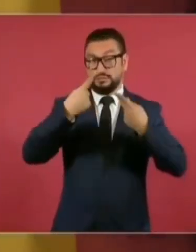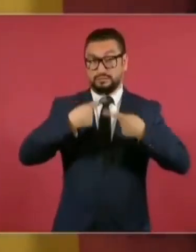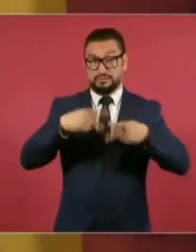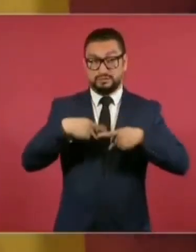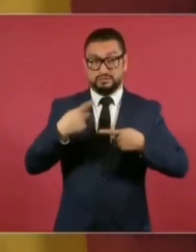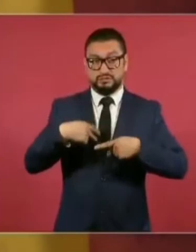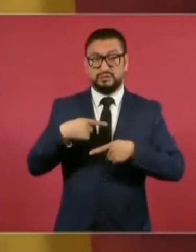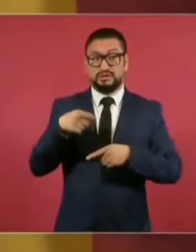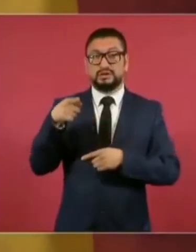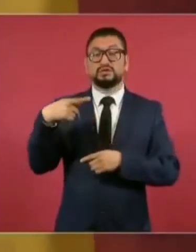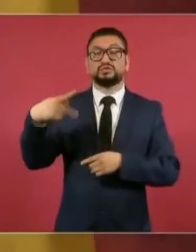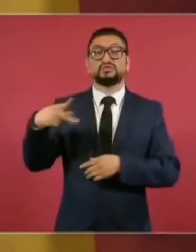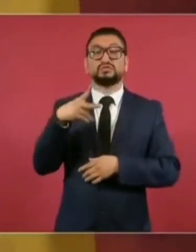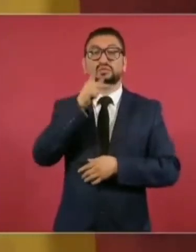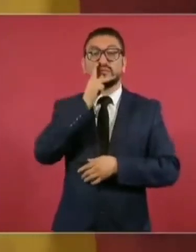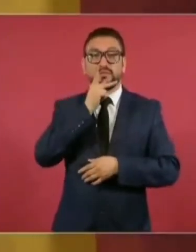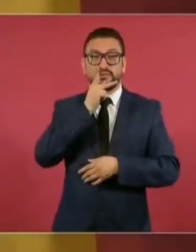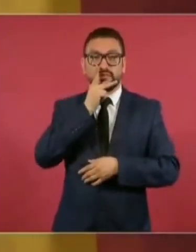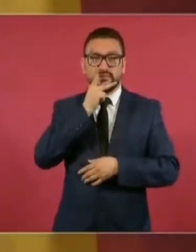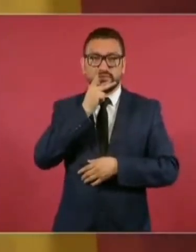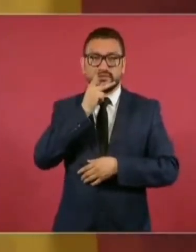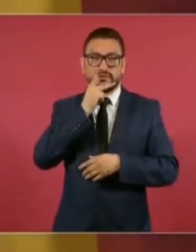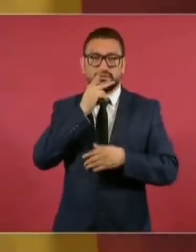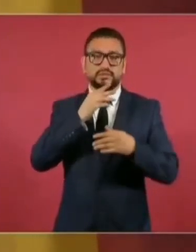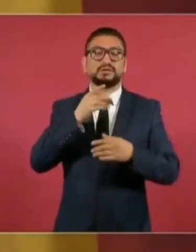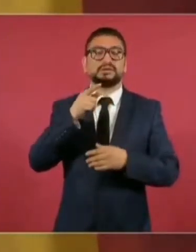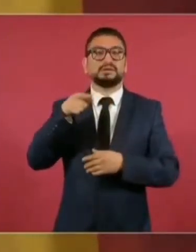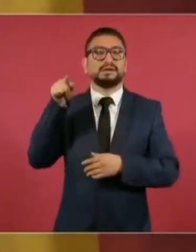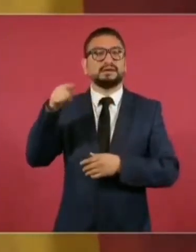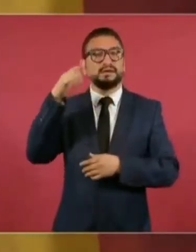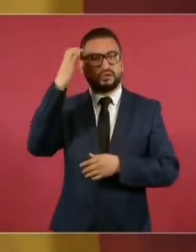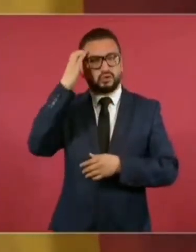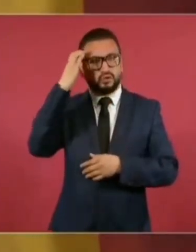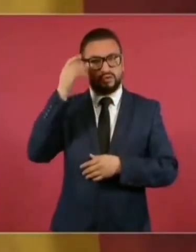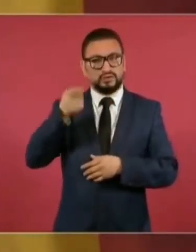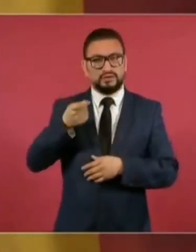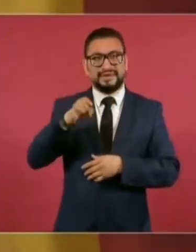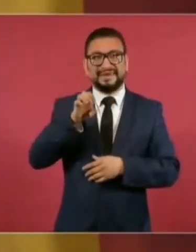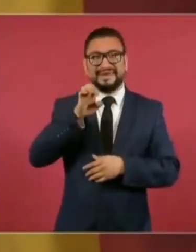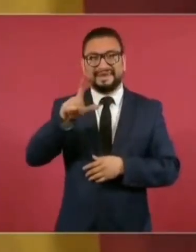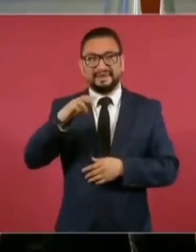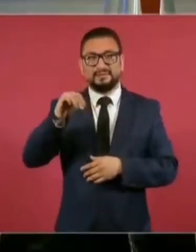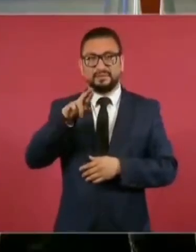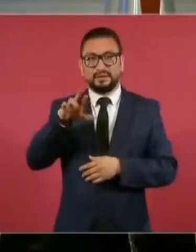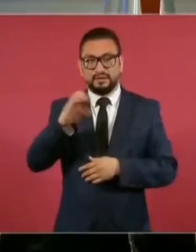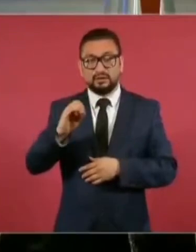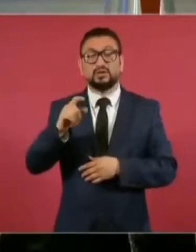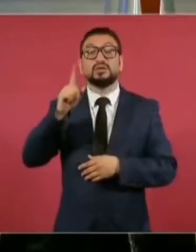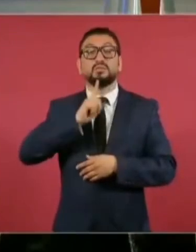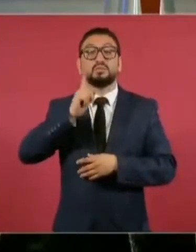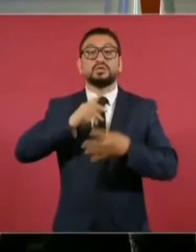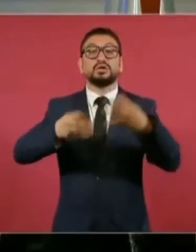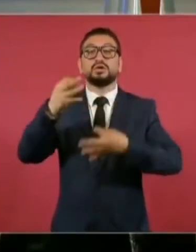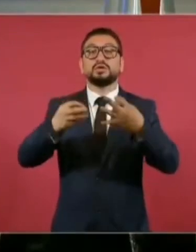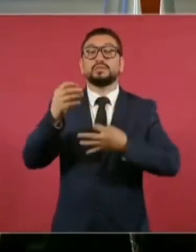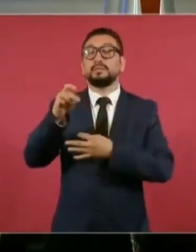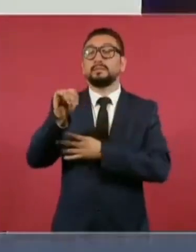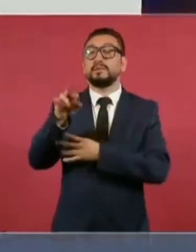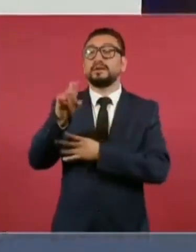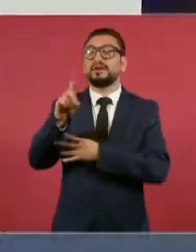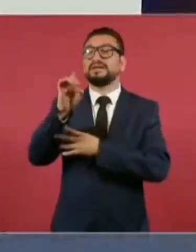es el hijo del delincuente conocido como El Marro, y la juez María del Refugio